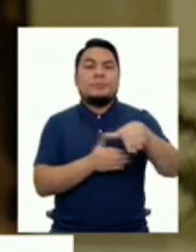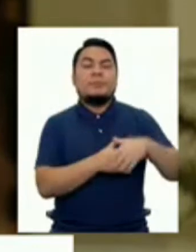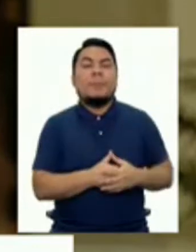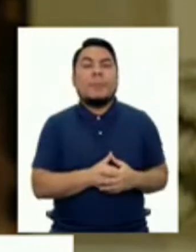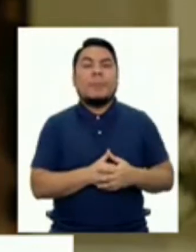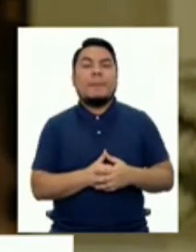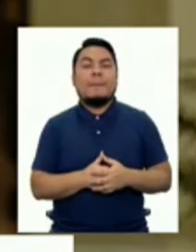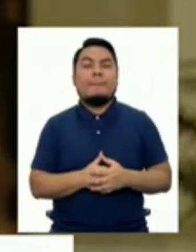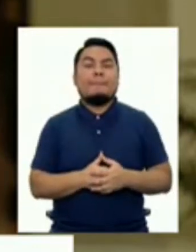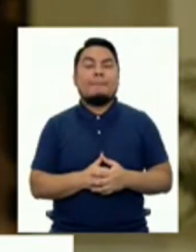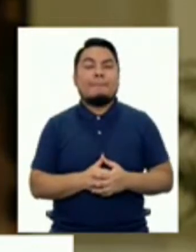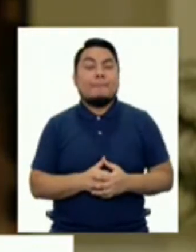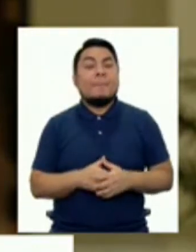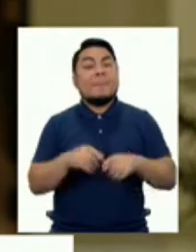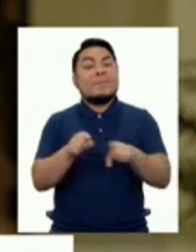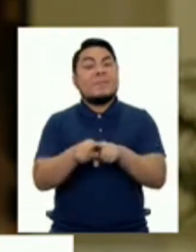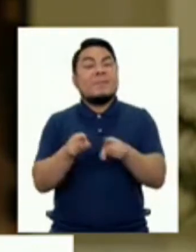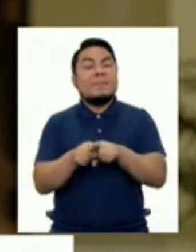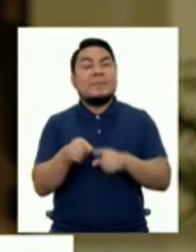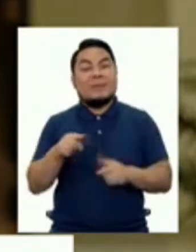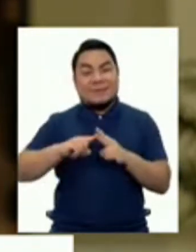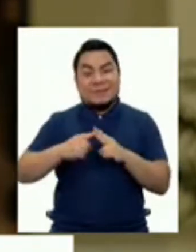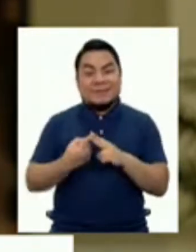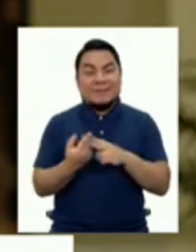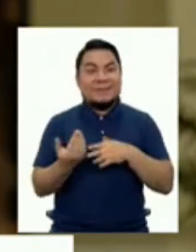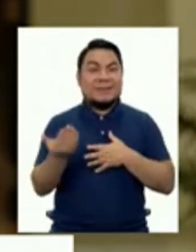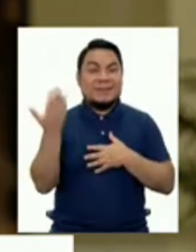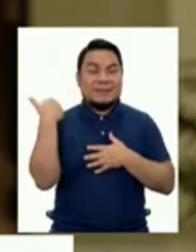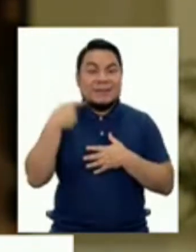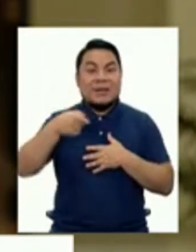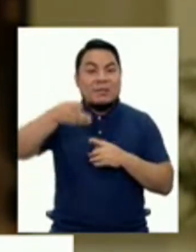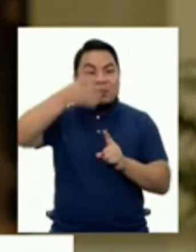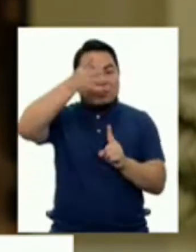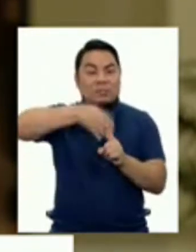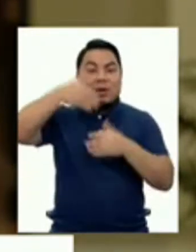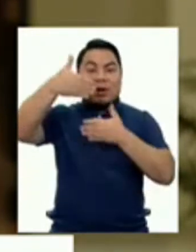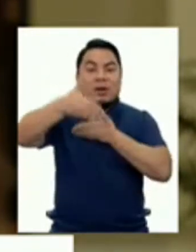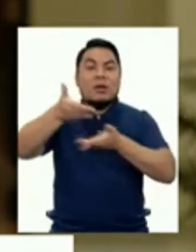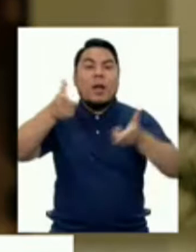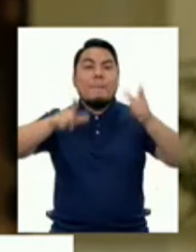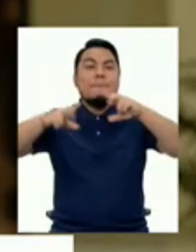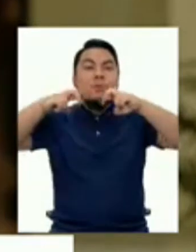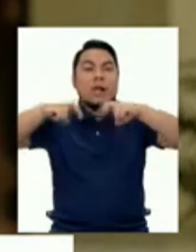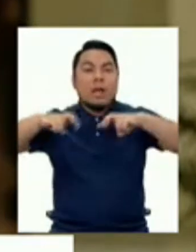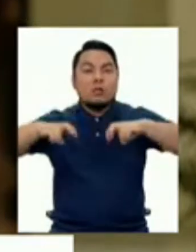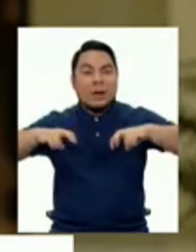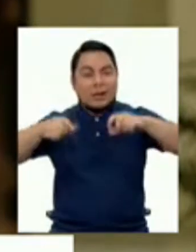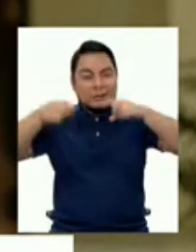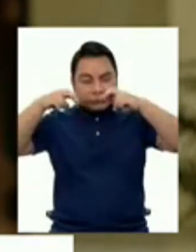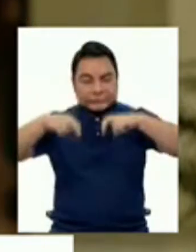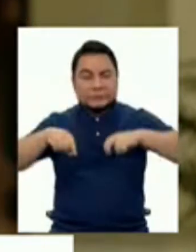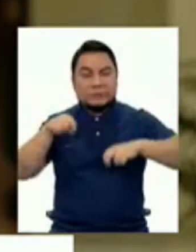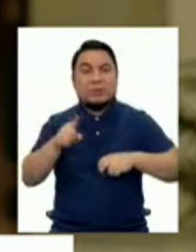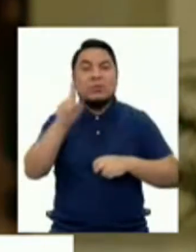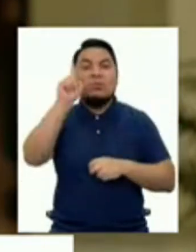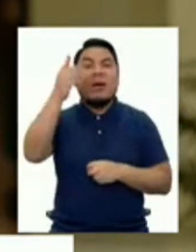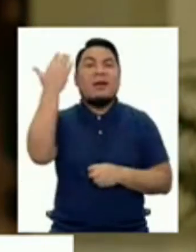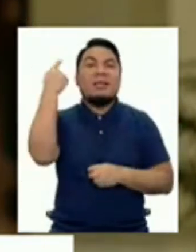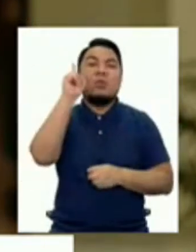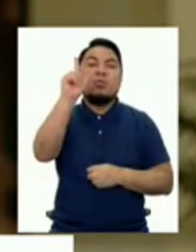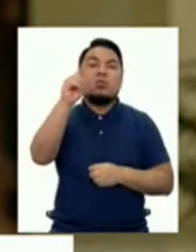Y también, al inicio, las pruebas moleculares solo podían realizarse en un